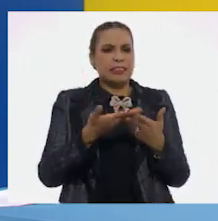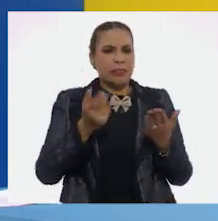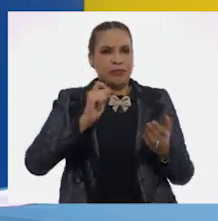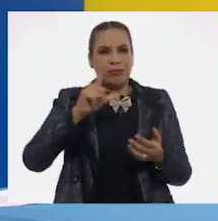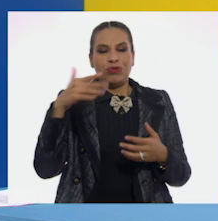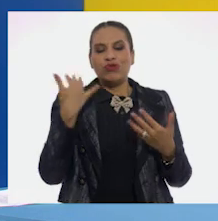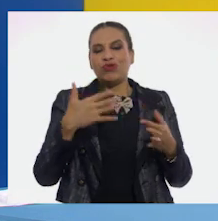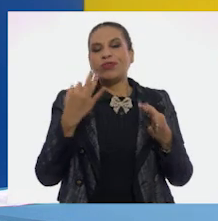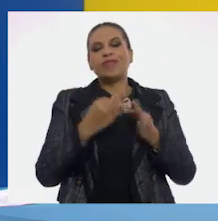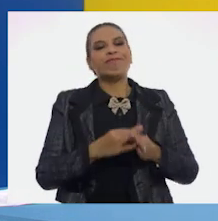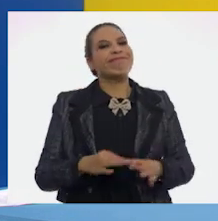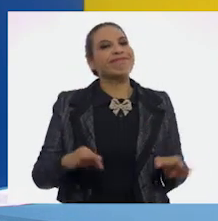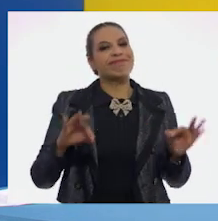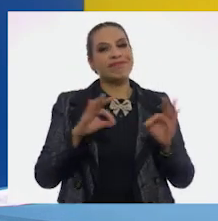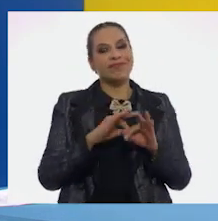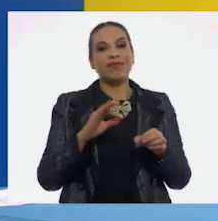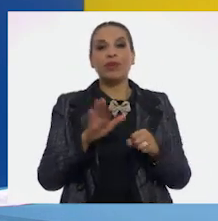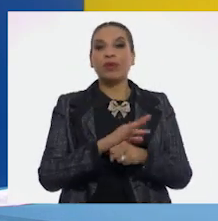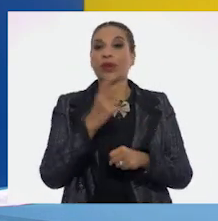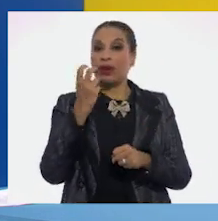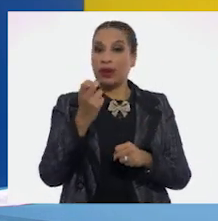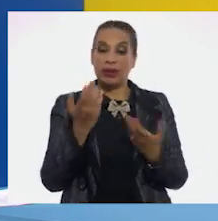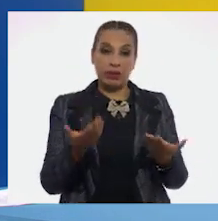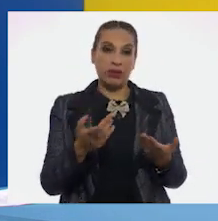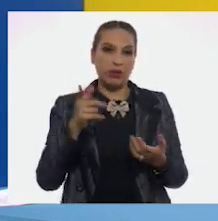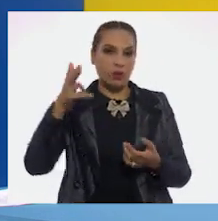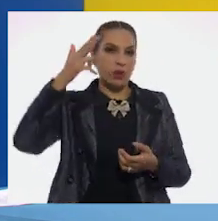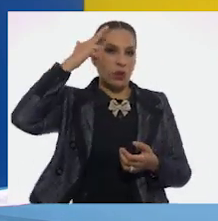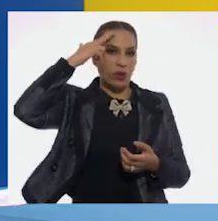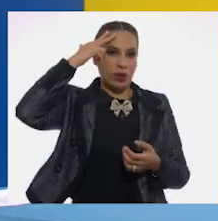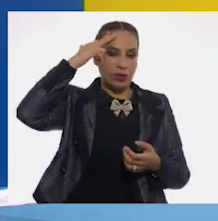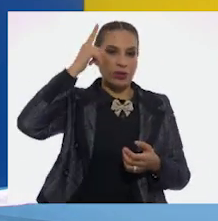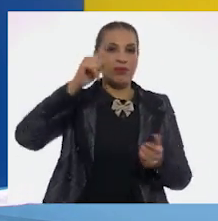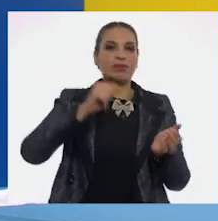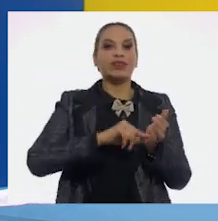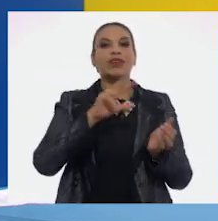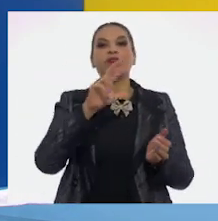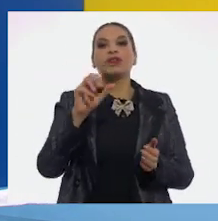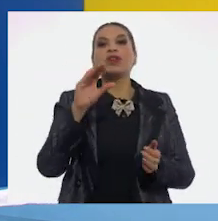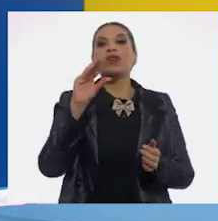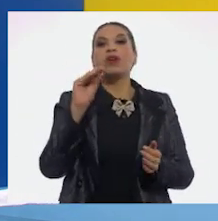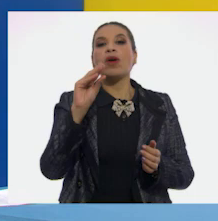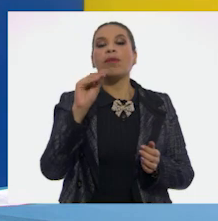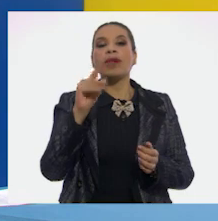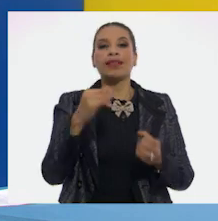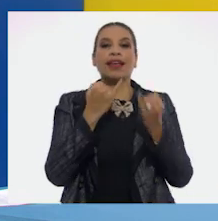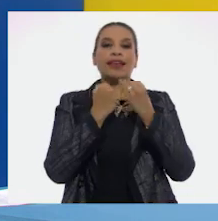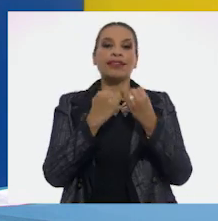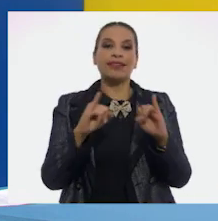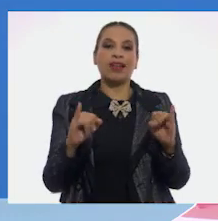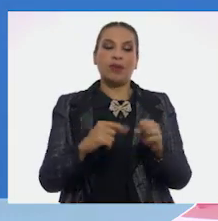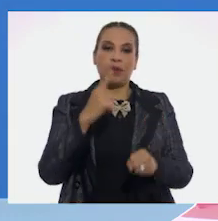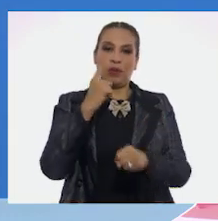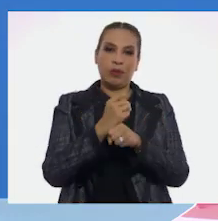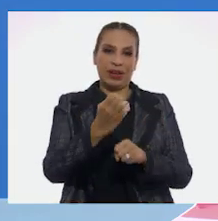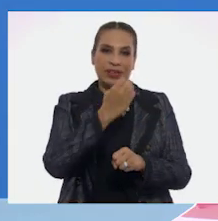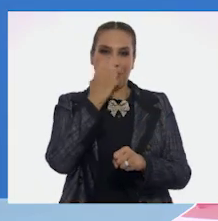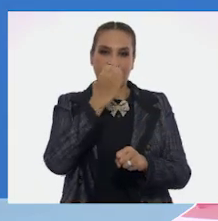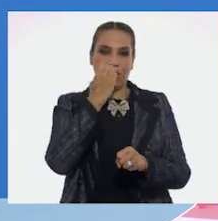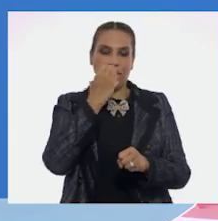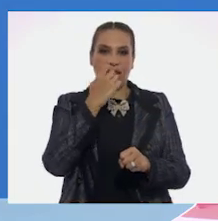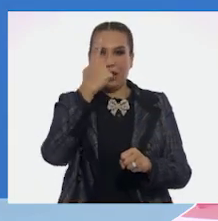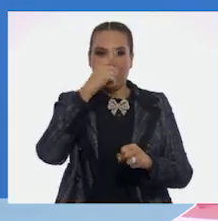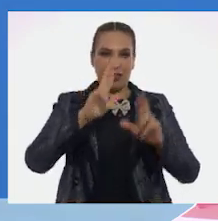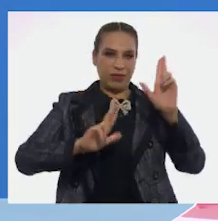es importantísima y fue precisamente con Porfirio Díaz que en 1890 se inauguró la primera escuela normal